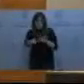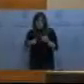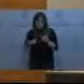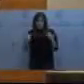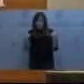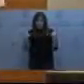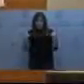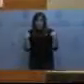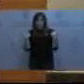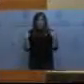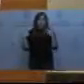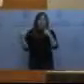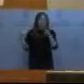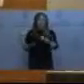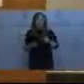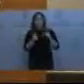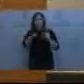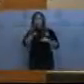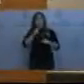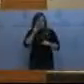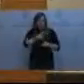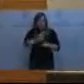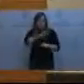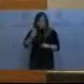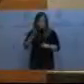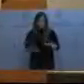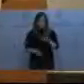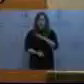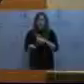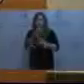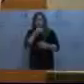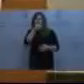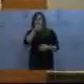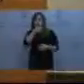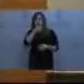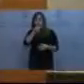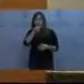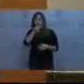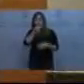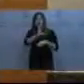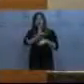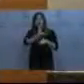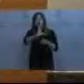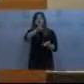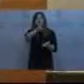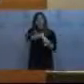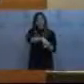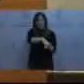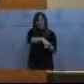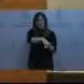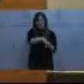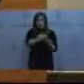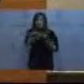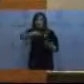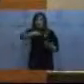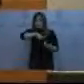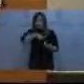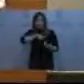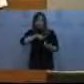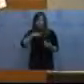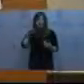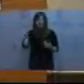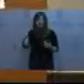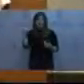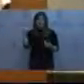los pufos y las mentiras se suceden en el discurso de esa consejería. Y nosotros, desde luego, señor